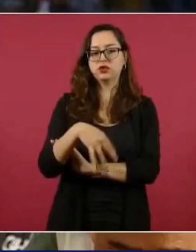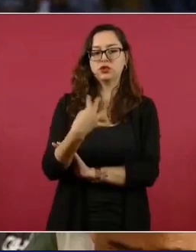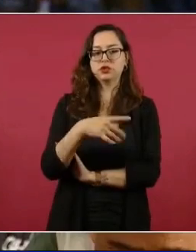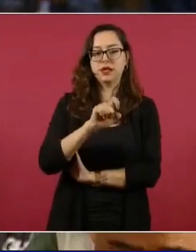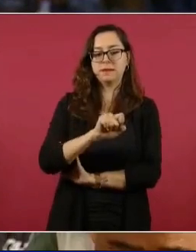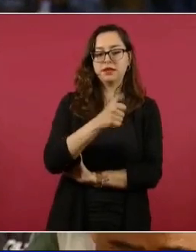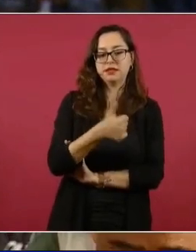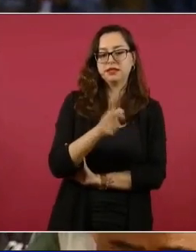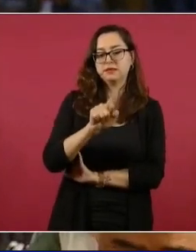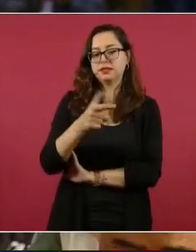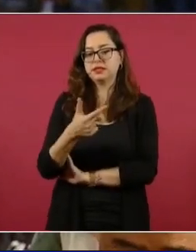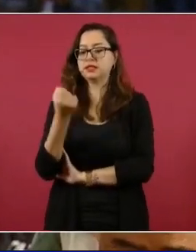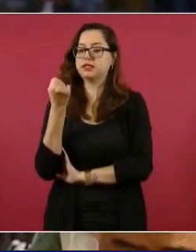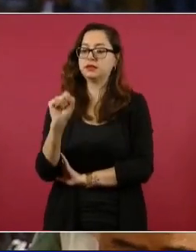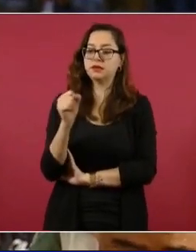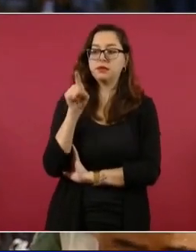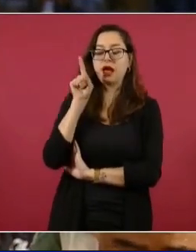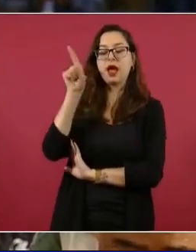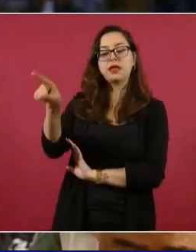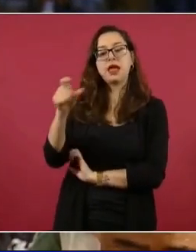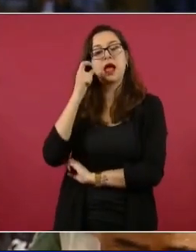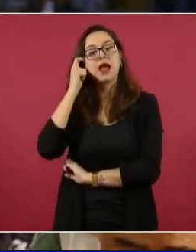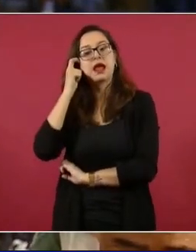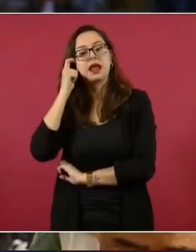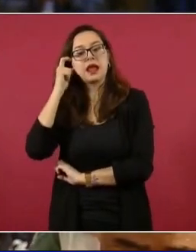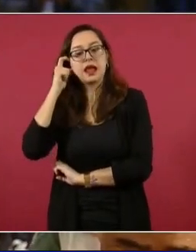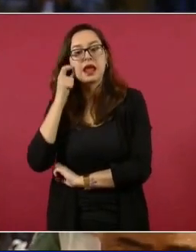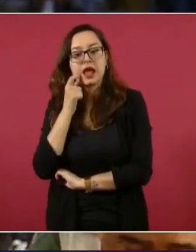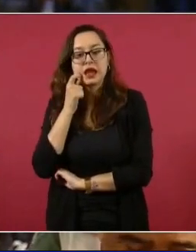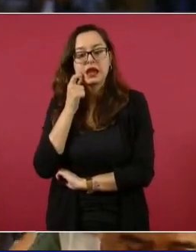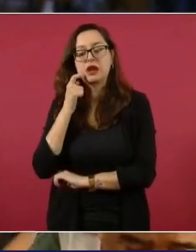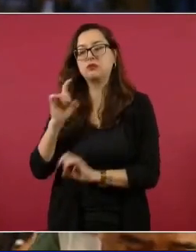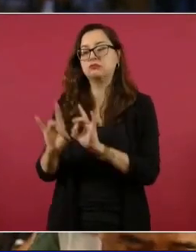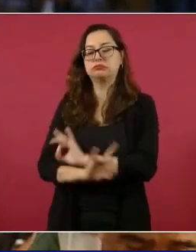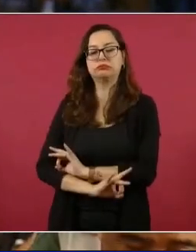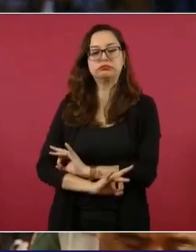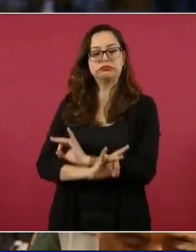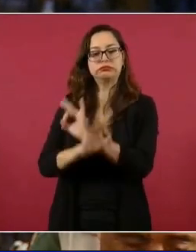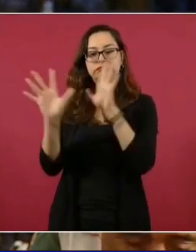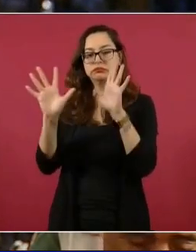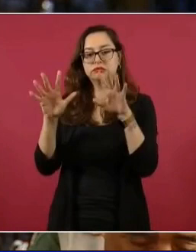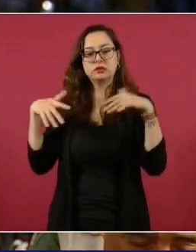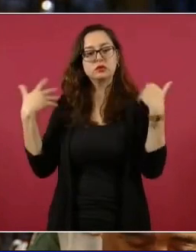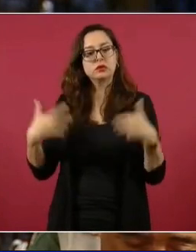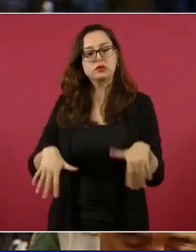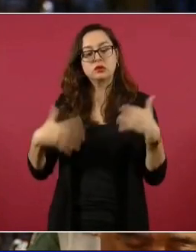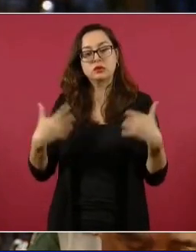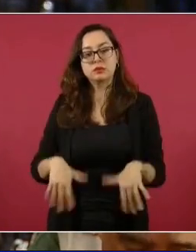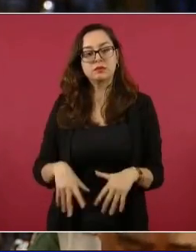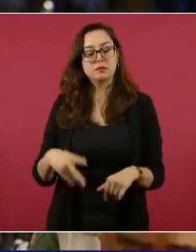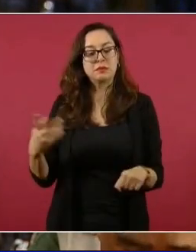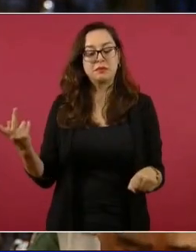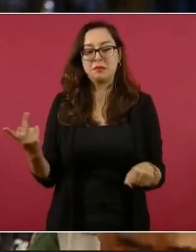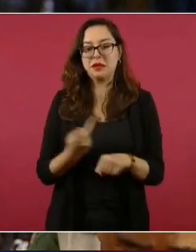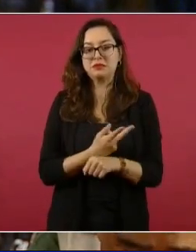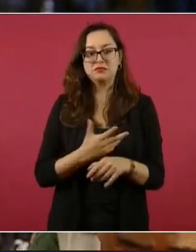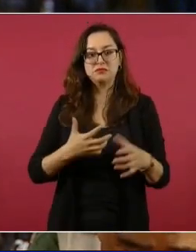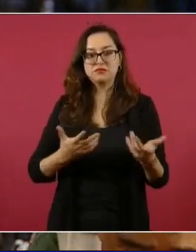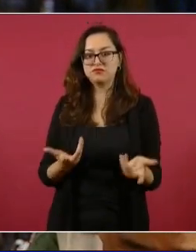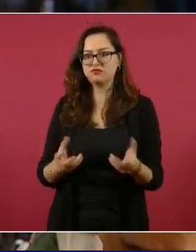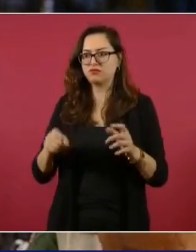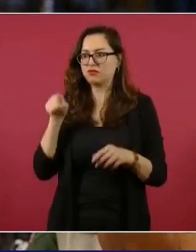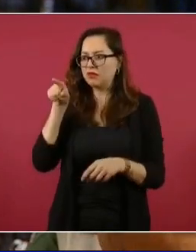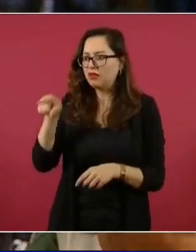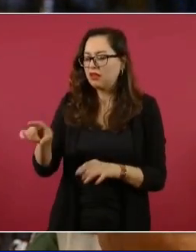en Iguala, Guerrero, se quebró la civilización. El estupor llegó a todas partes en el